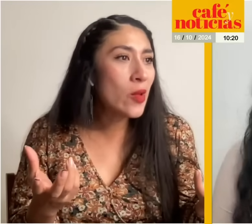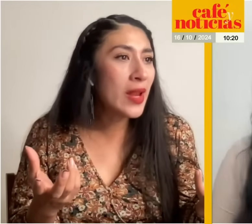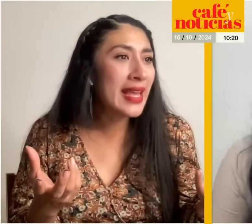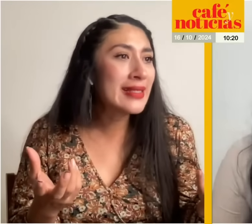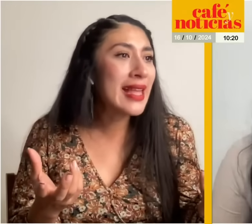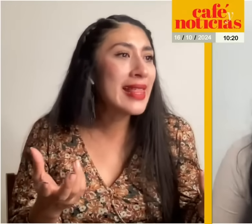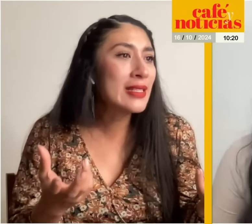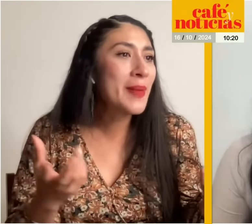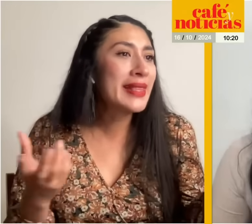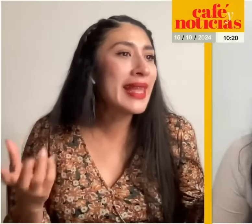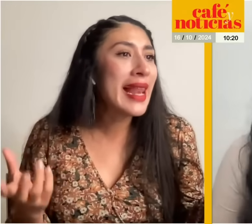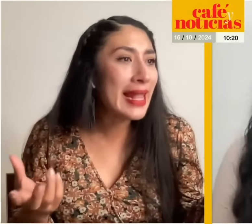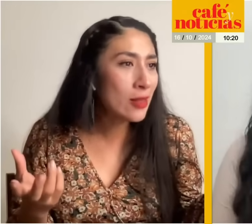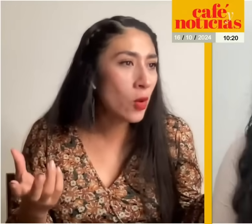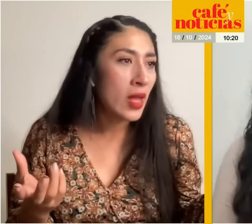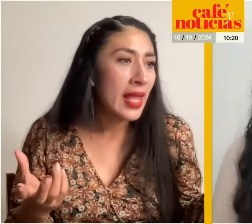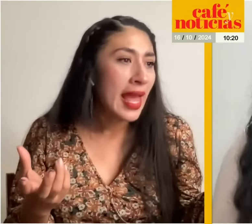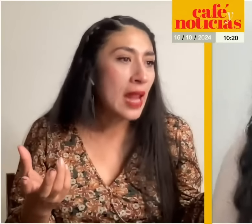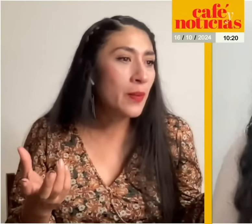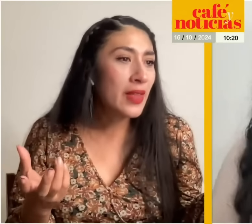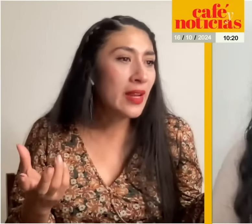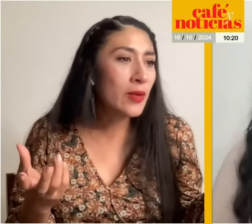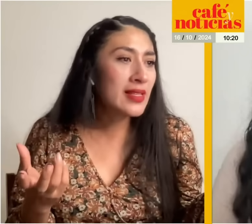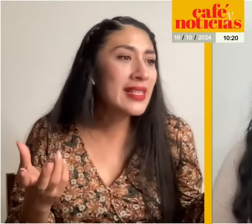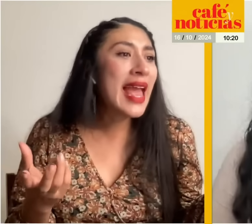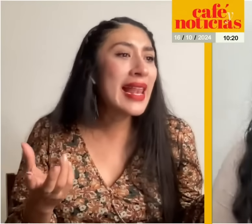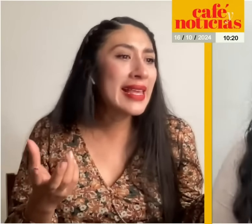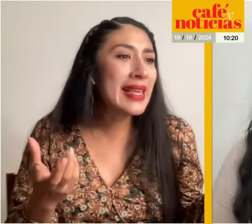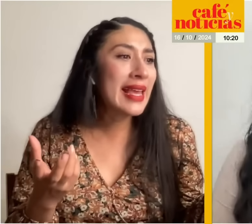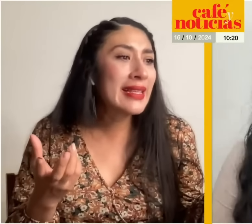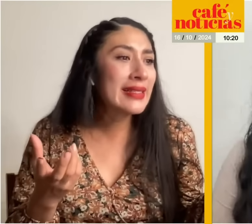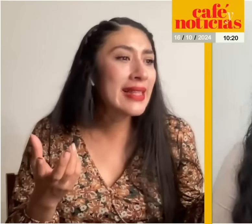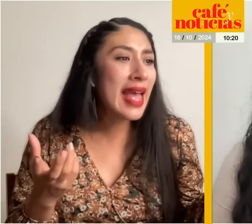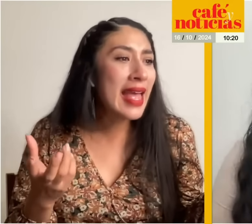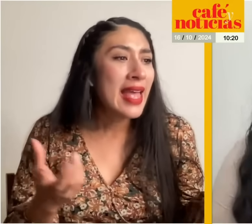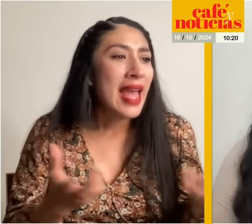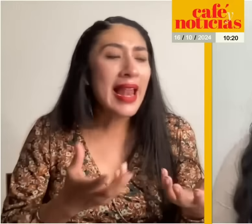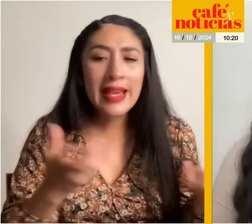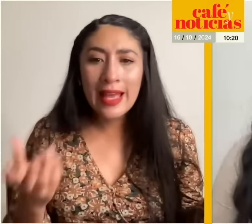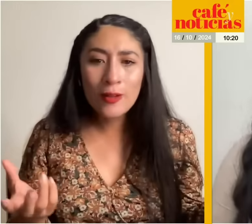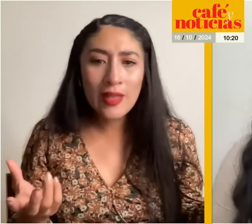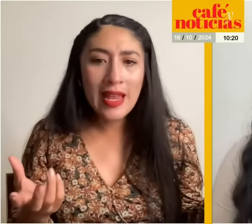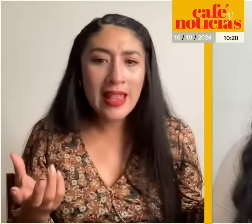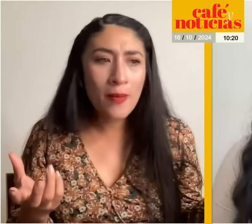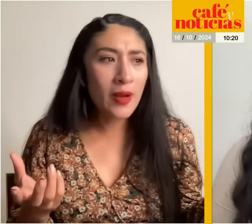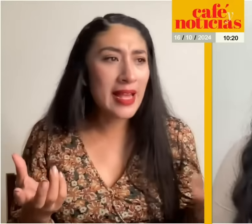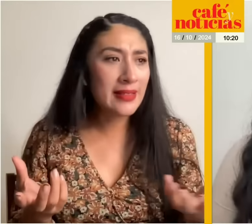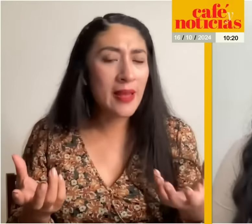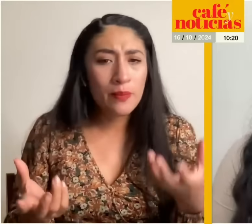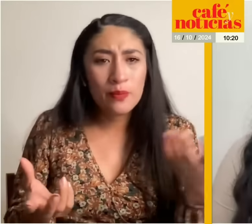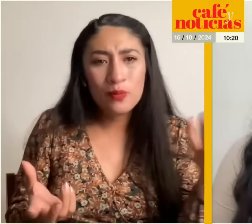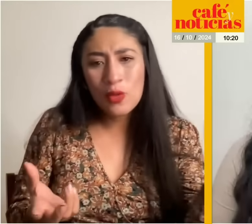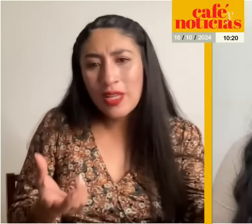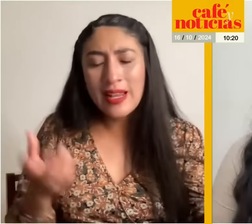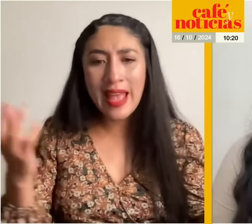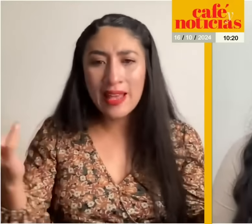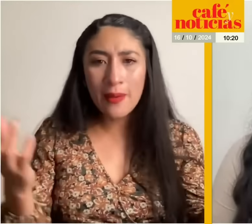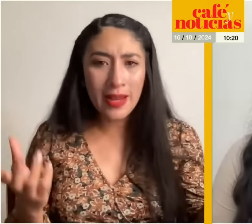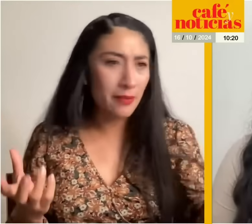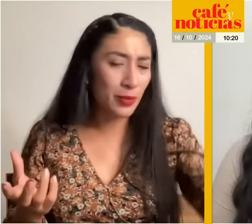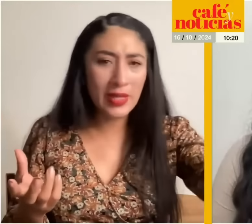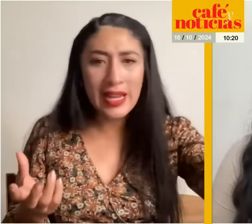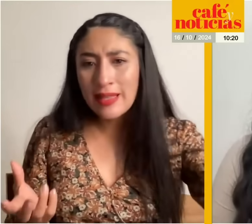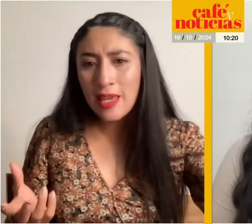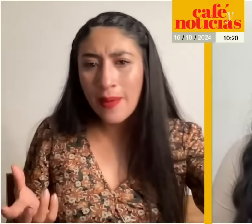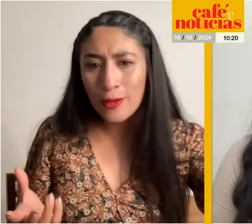López Obrador está desmantelando al Poder Judicial y que está alejándose de la democracia. No tiene nada